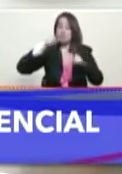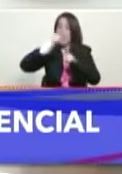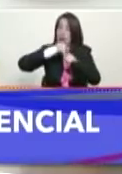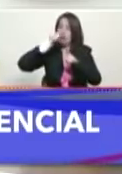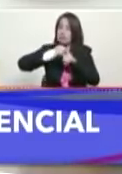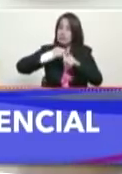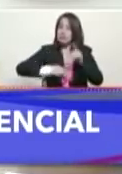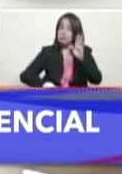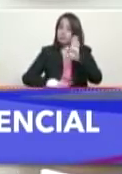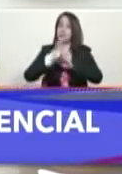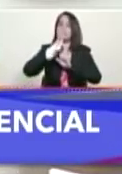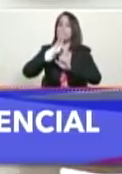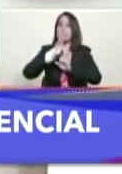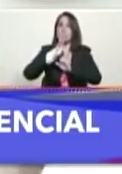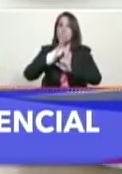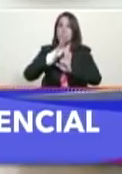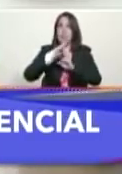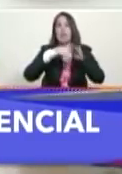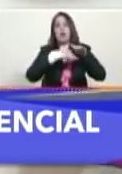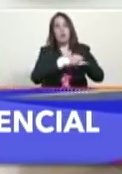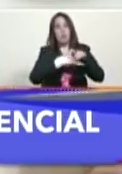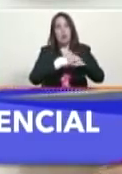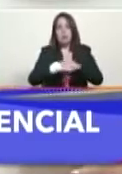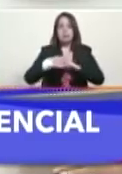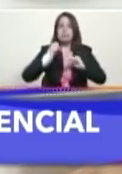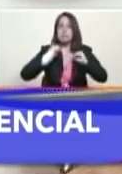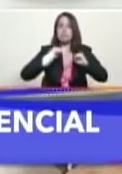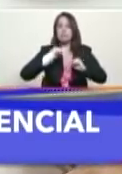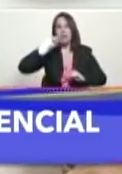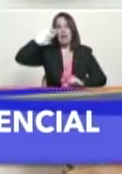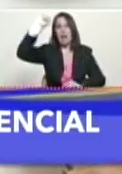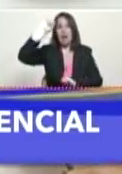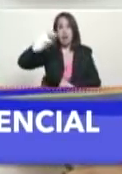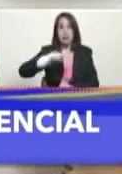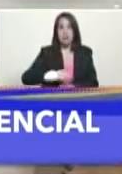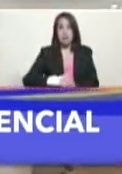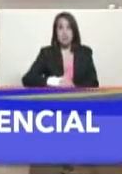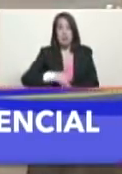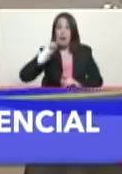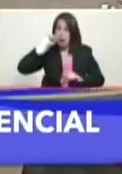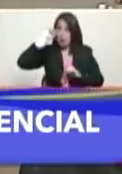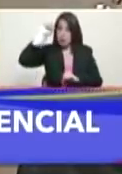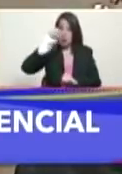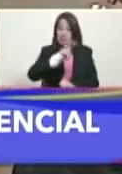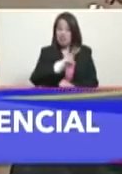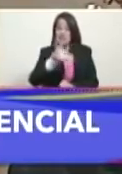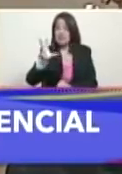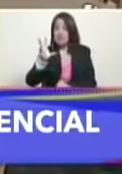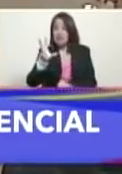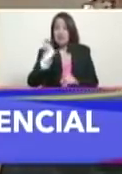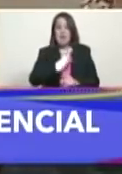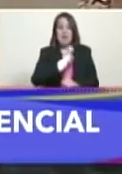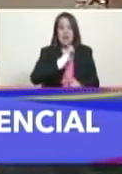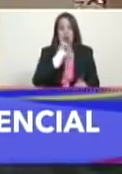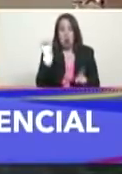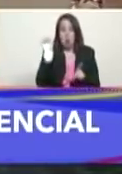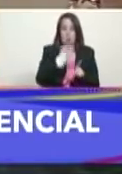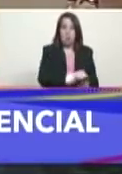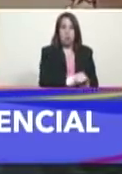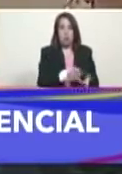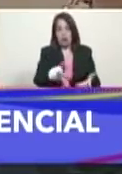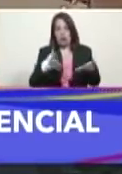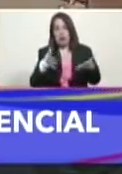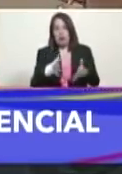de consolidación y de acumulación de victoria. A la victoria del 23 de enero. A la victoria del